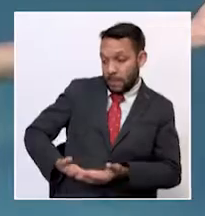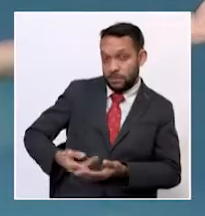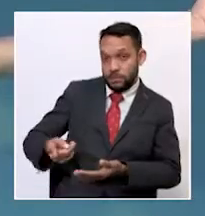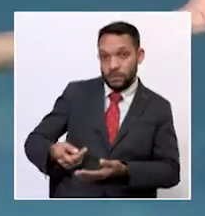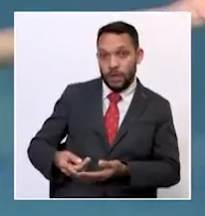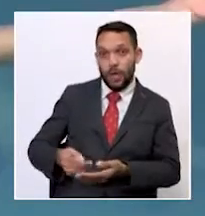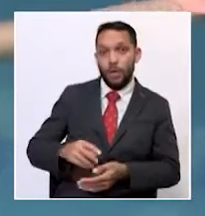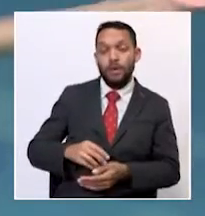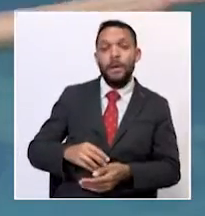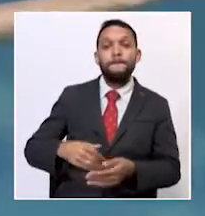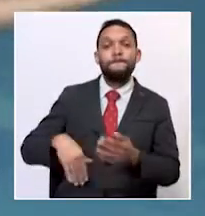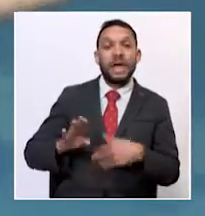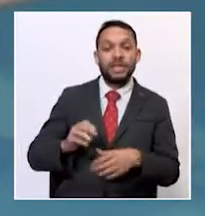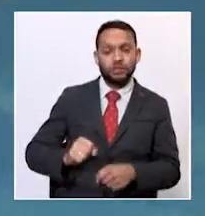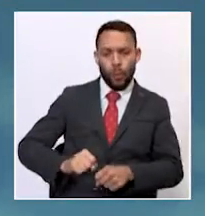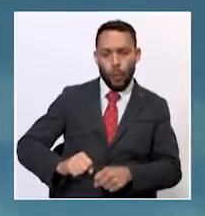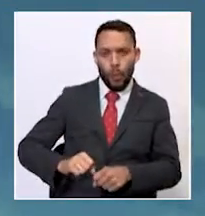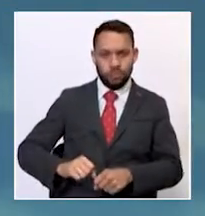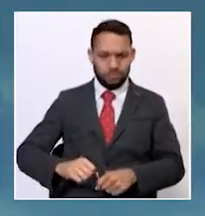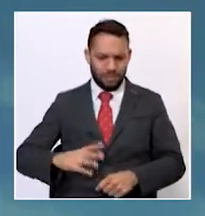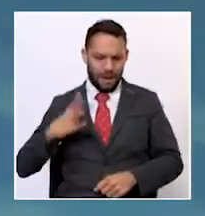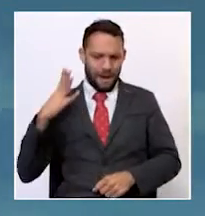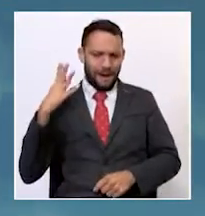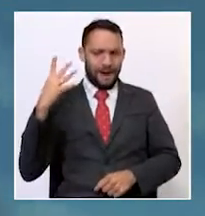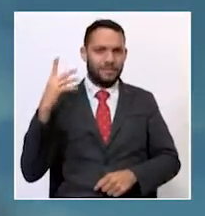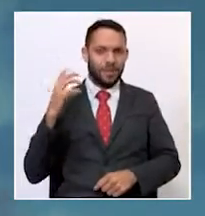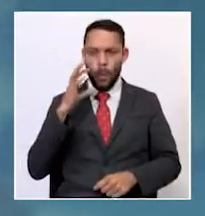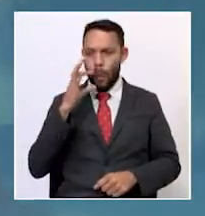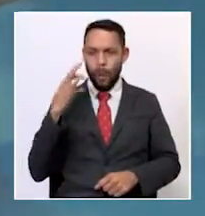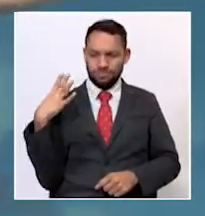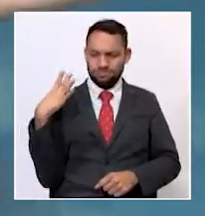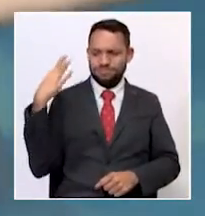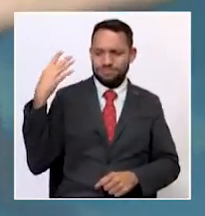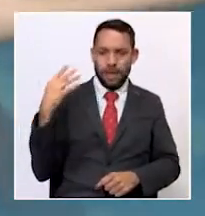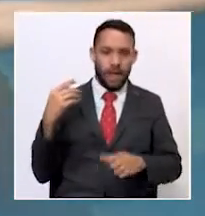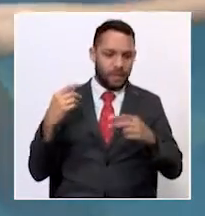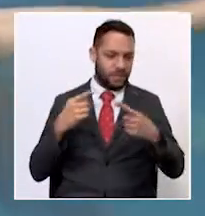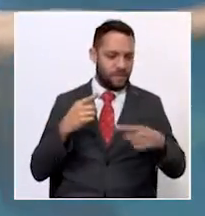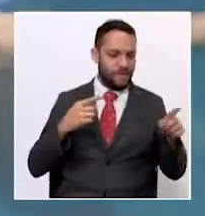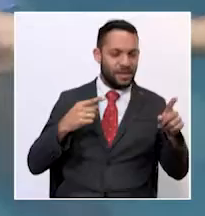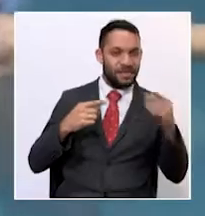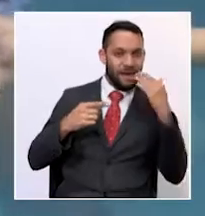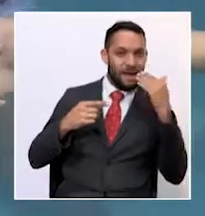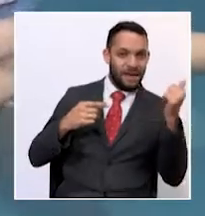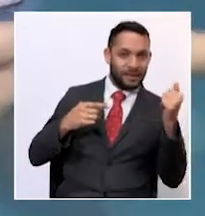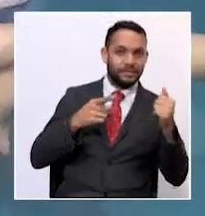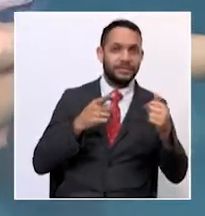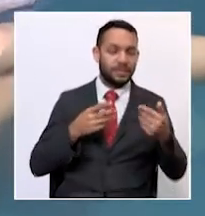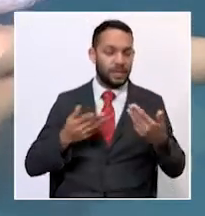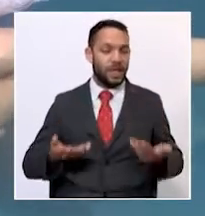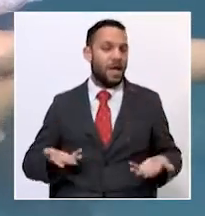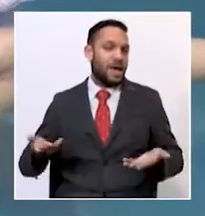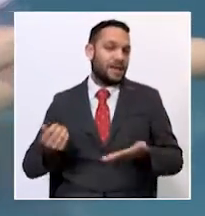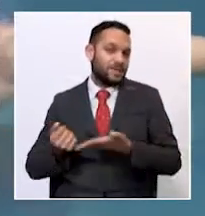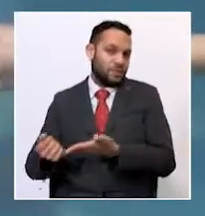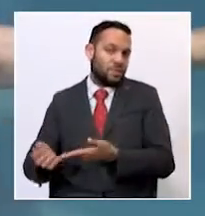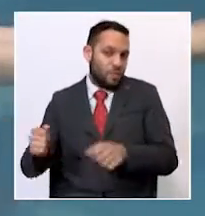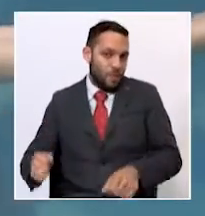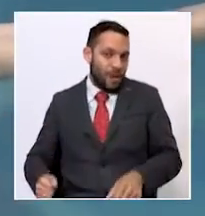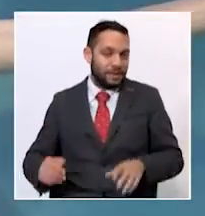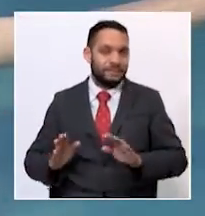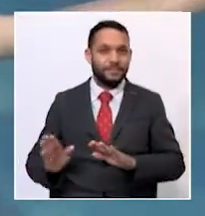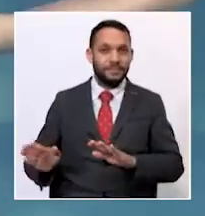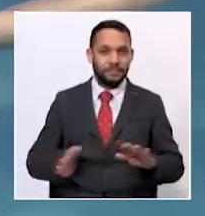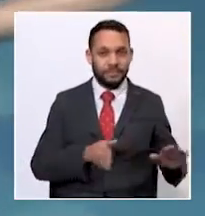doctora, pero la resistencia que hay es al movimiento es tan leve que se convierte en parte también del masaje. No sé si tras de